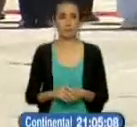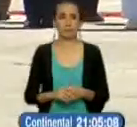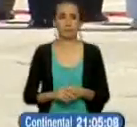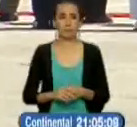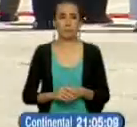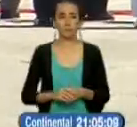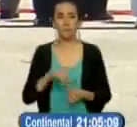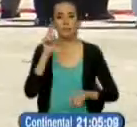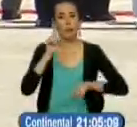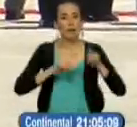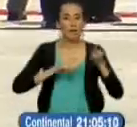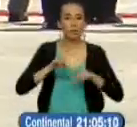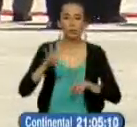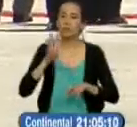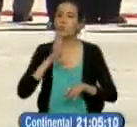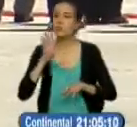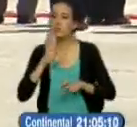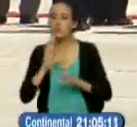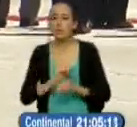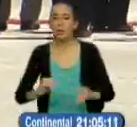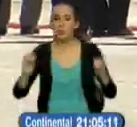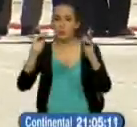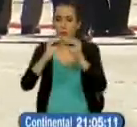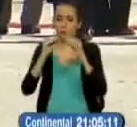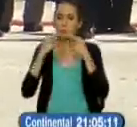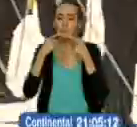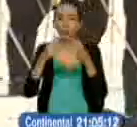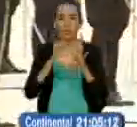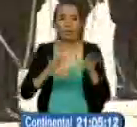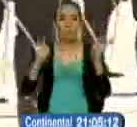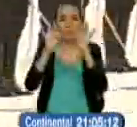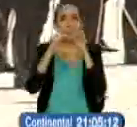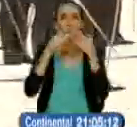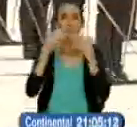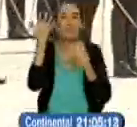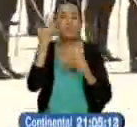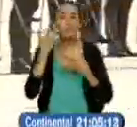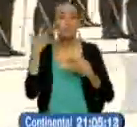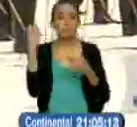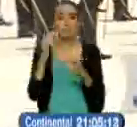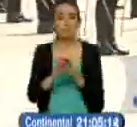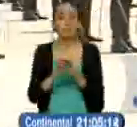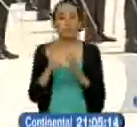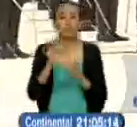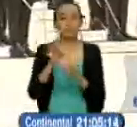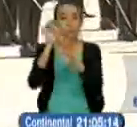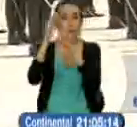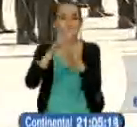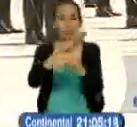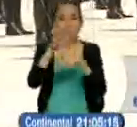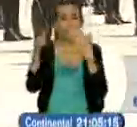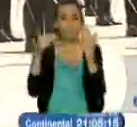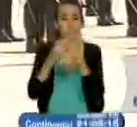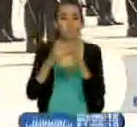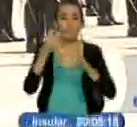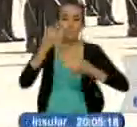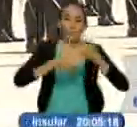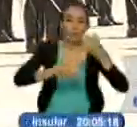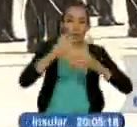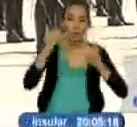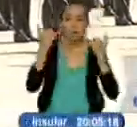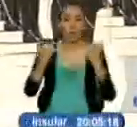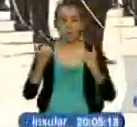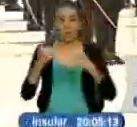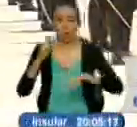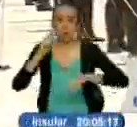Fueron pronunciamientos que, más allá de darle valor a los antecedentes históricos por la fecha de conmemoración, no estuvieron ajenos a los hechos que marcan hoy por hoy